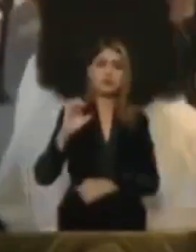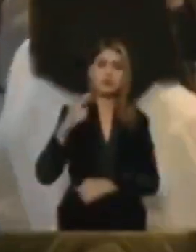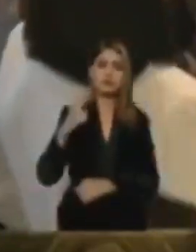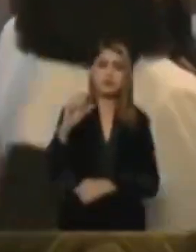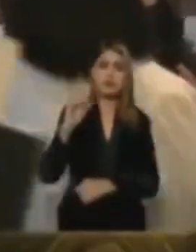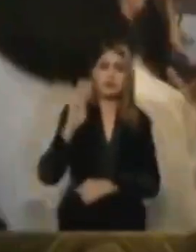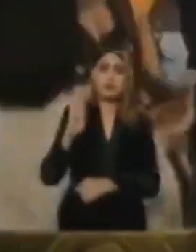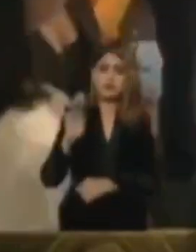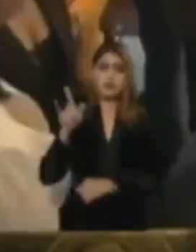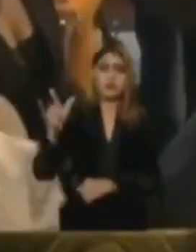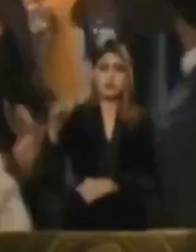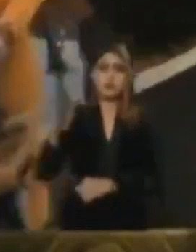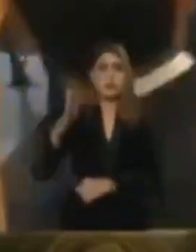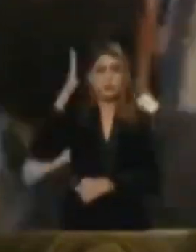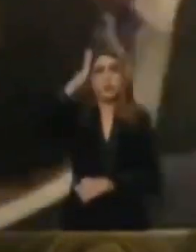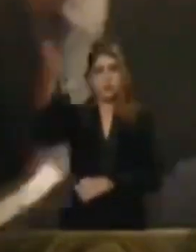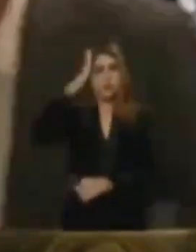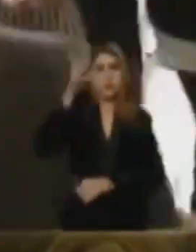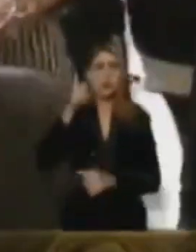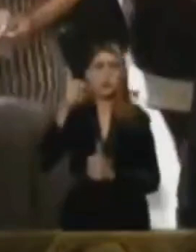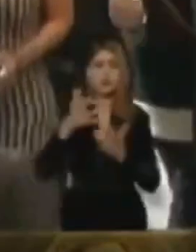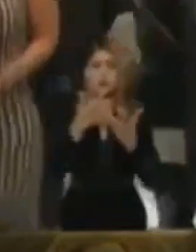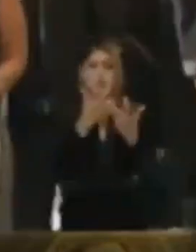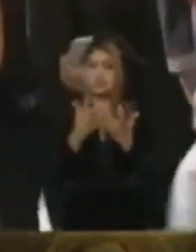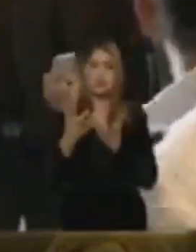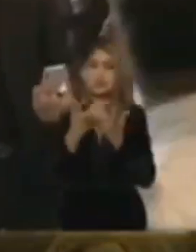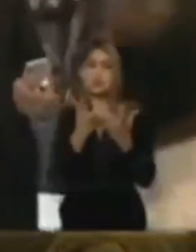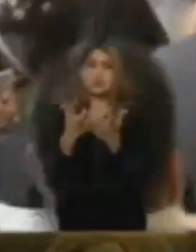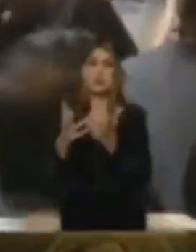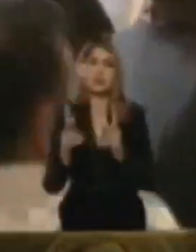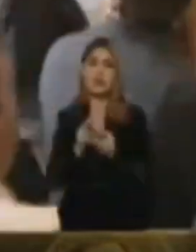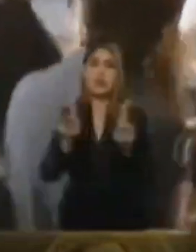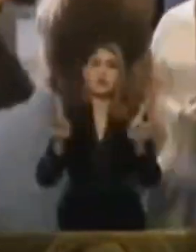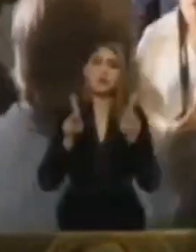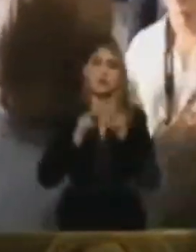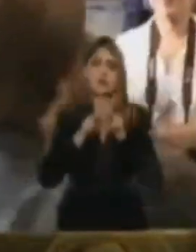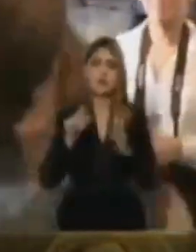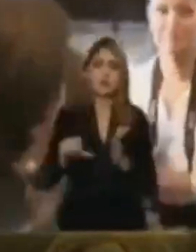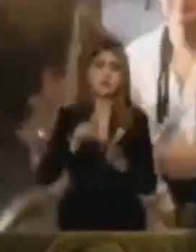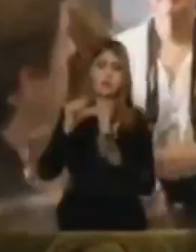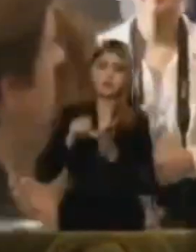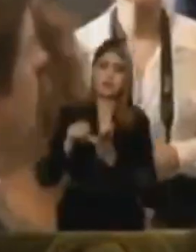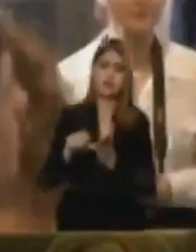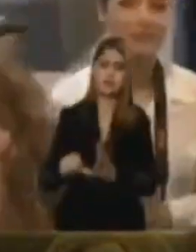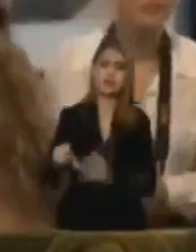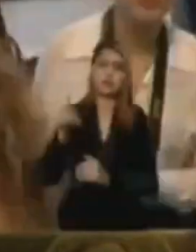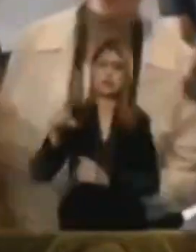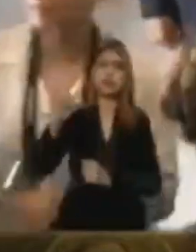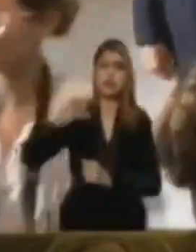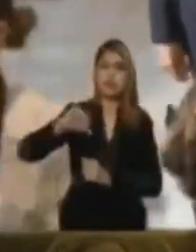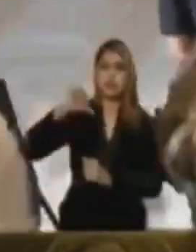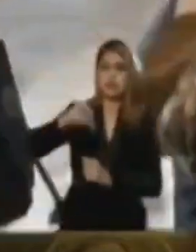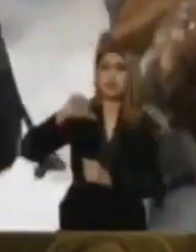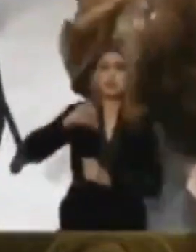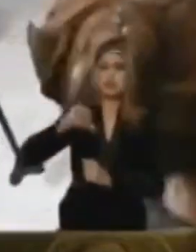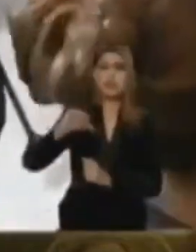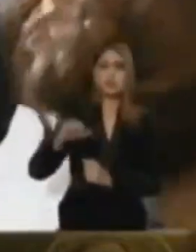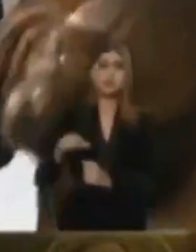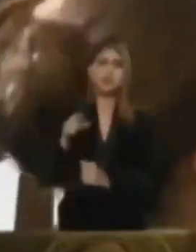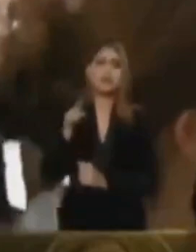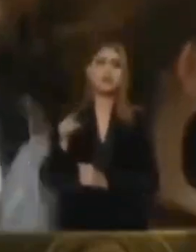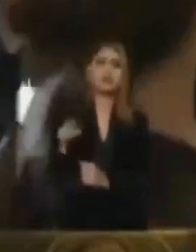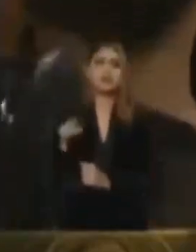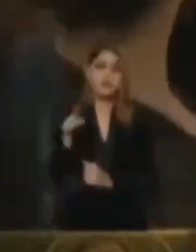recorrido que se está dando poco a poco hacia el patio central de esta antigua sede, donde se han llevado a